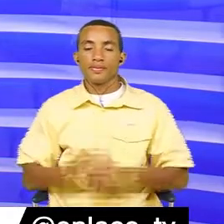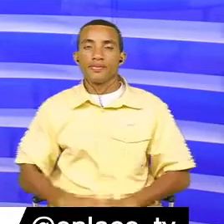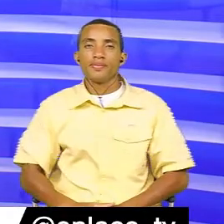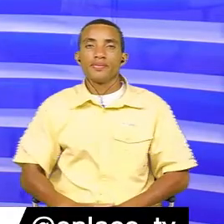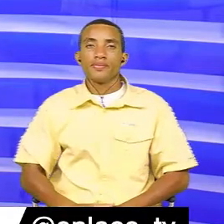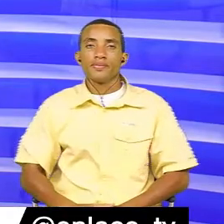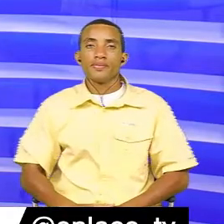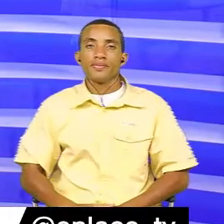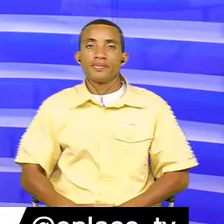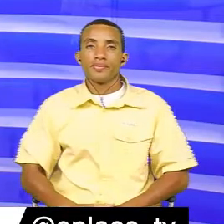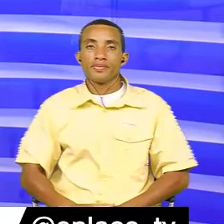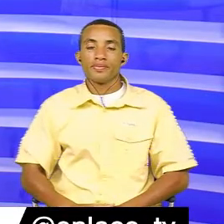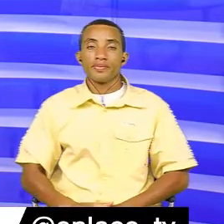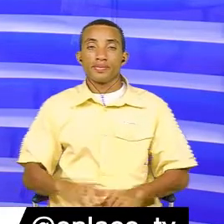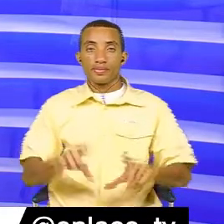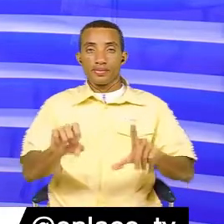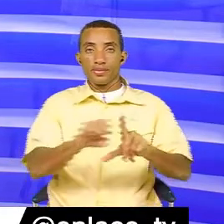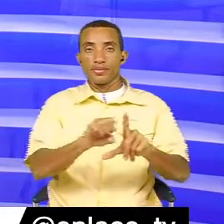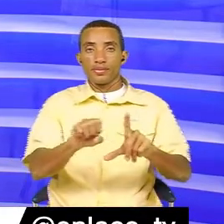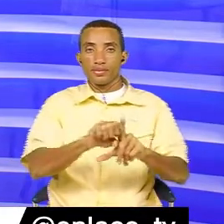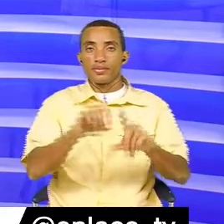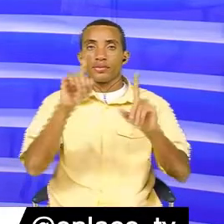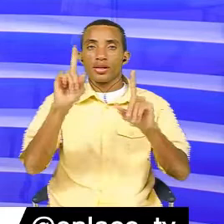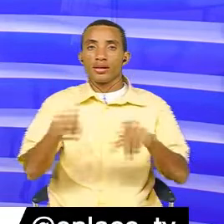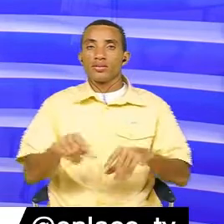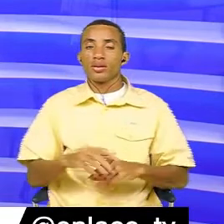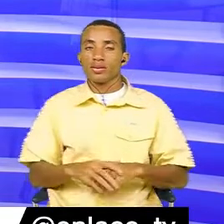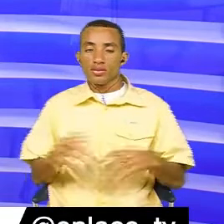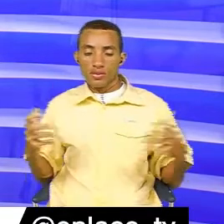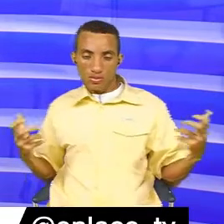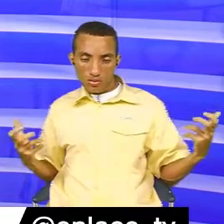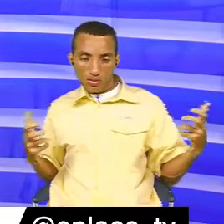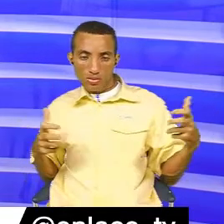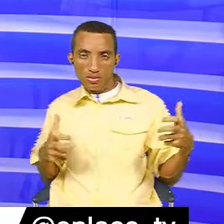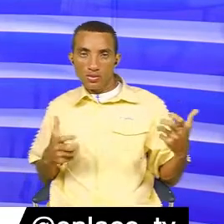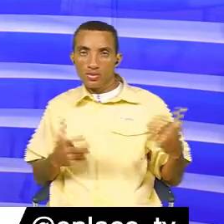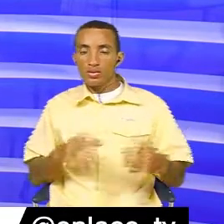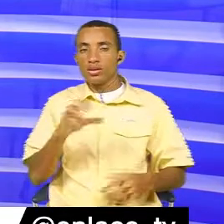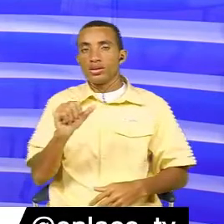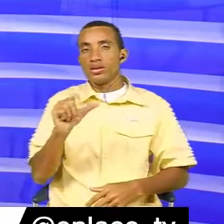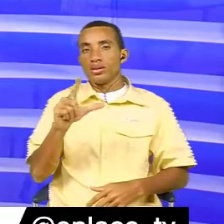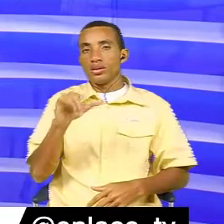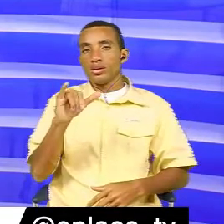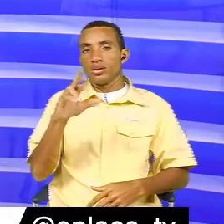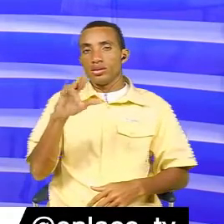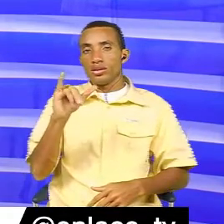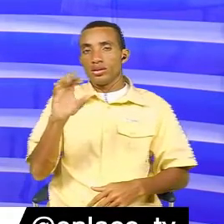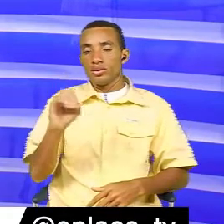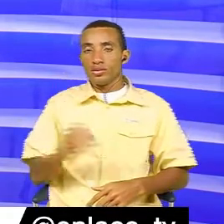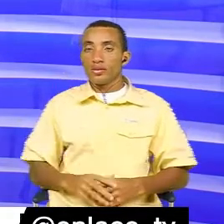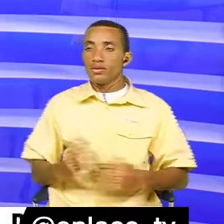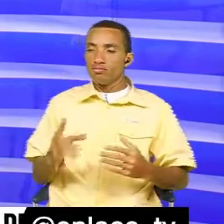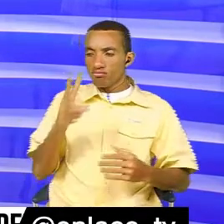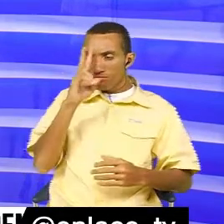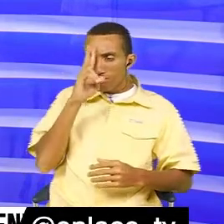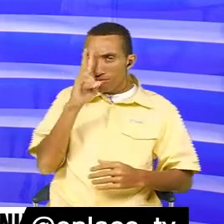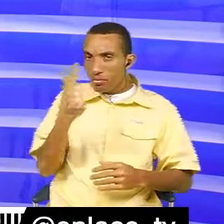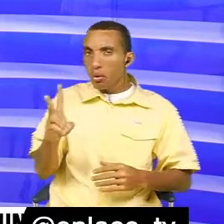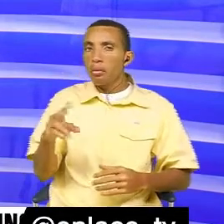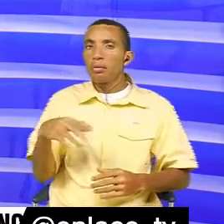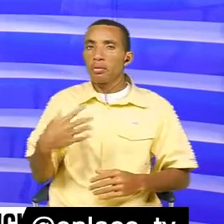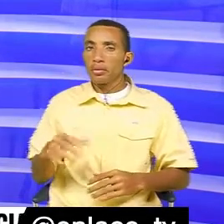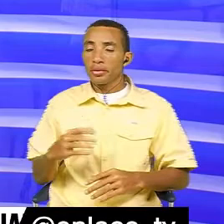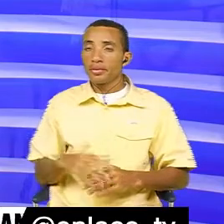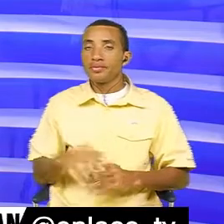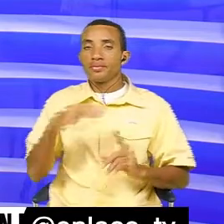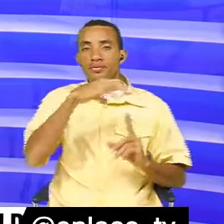Y Enlace Noticias resalta la labor artística del acordeonero Alirio Rezarte, quien este año recibirá un reconocimiento en el